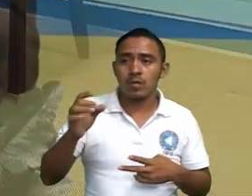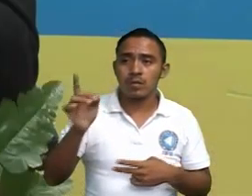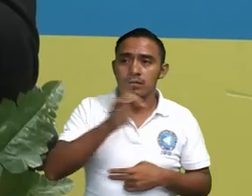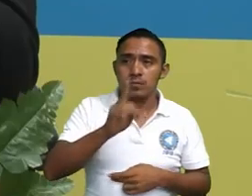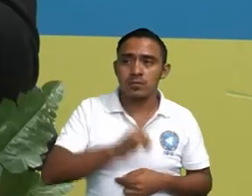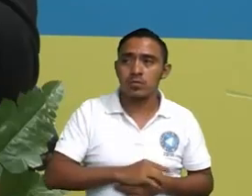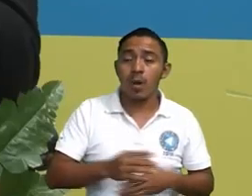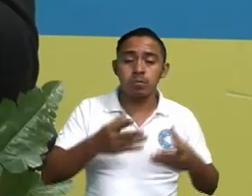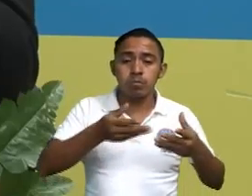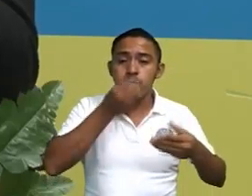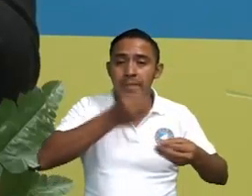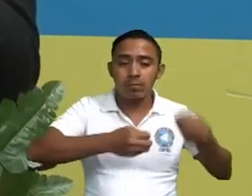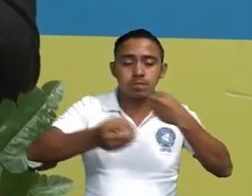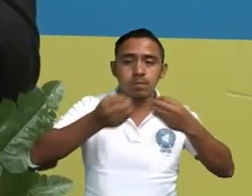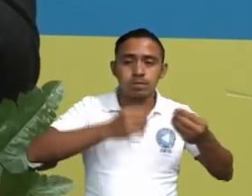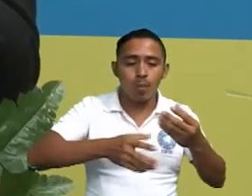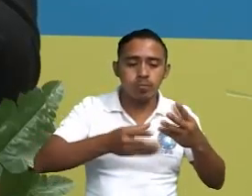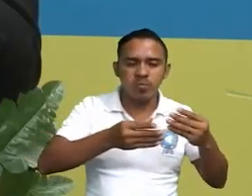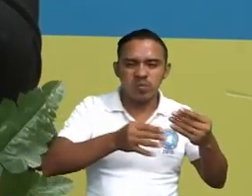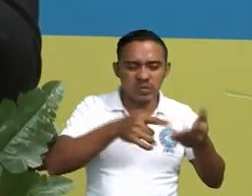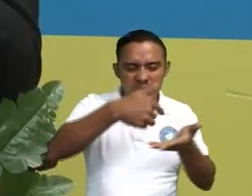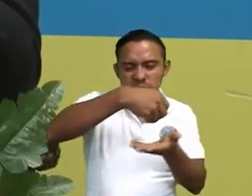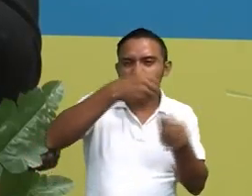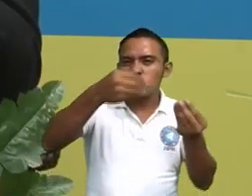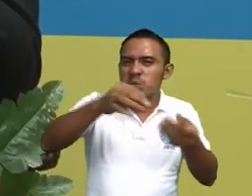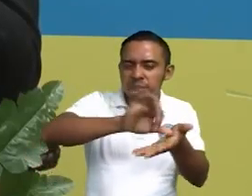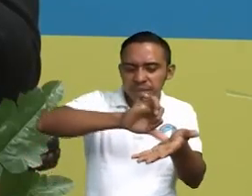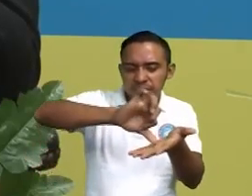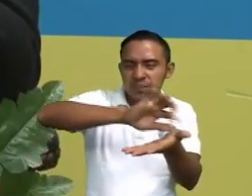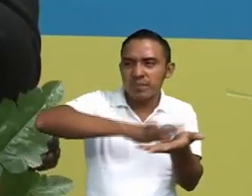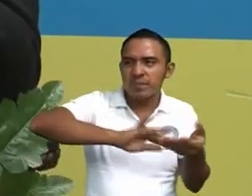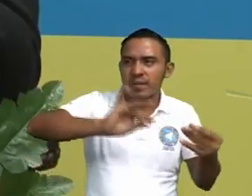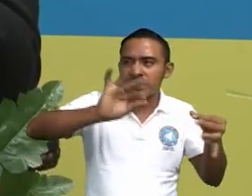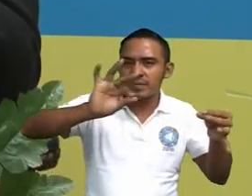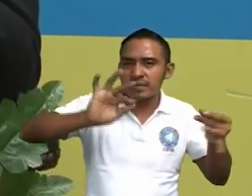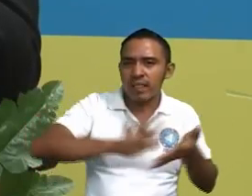comidas grasas. La presencia de comidas grasosas, que es como clásico nuestro.